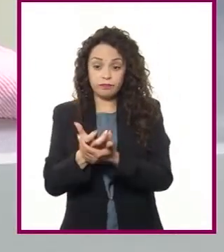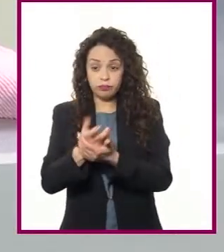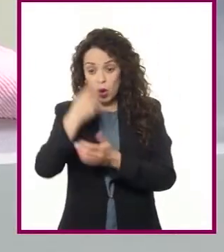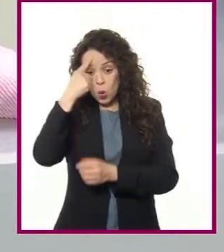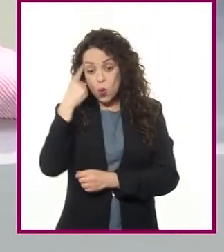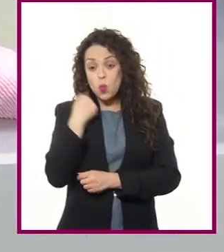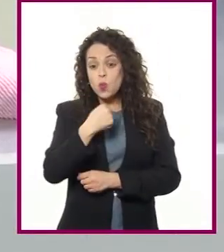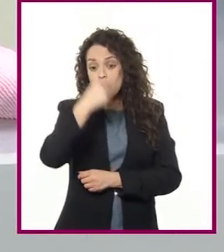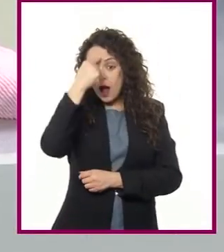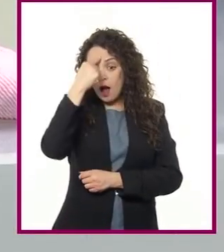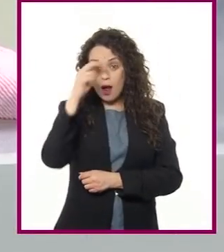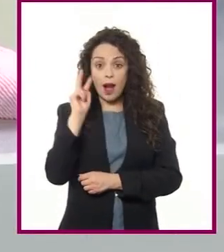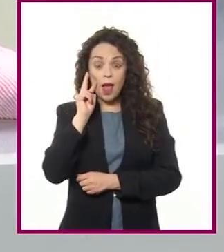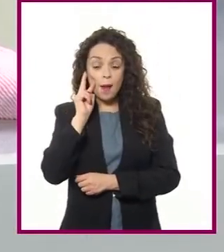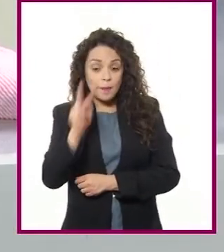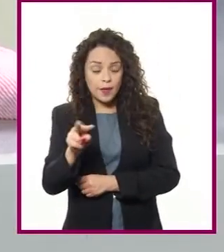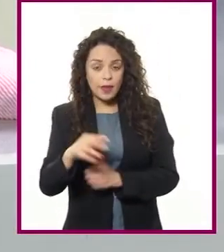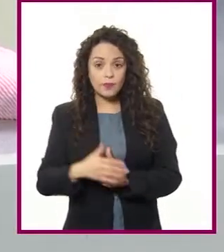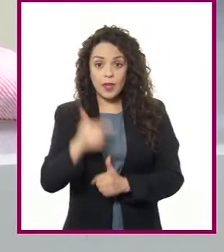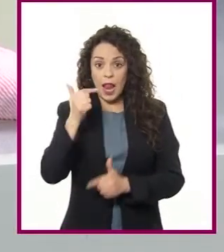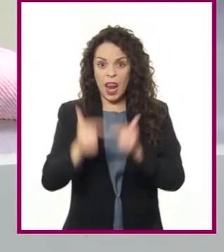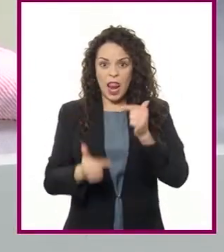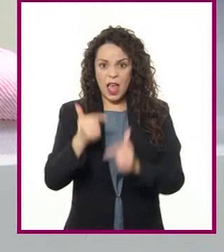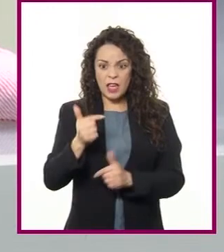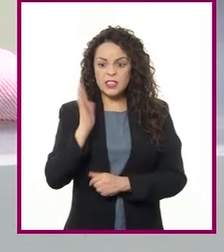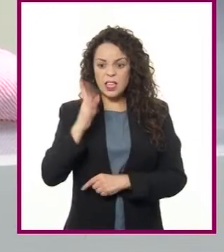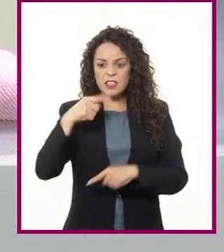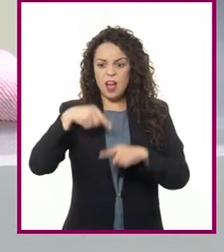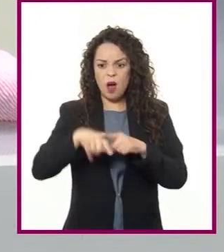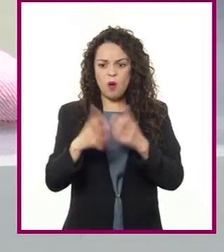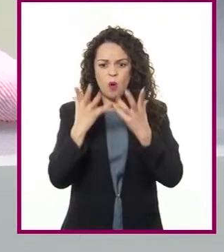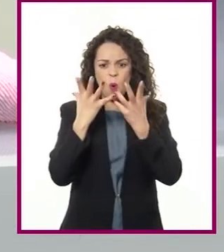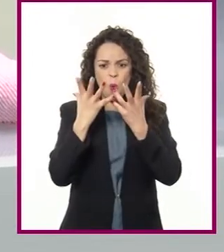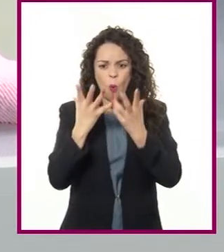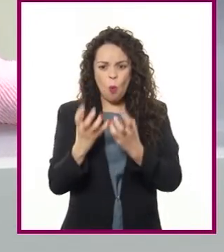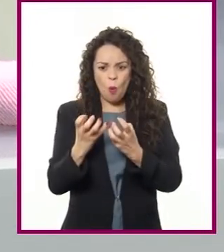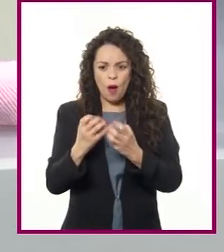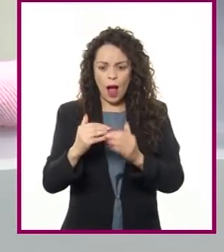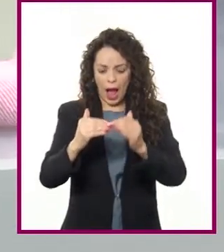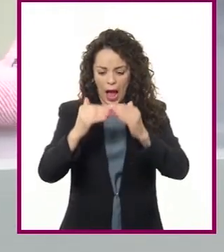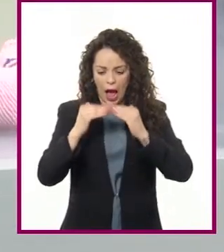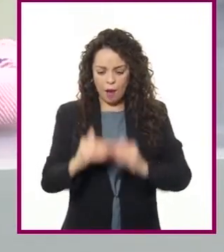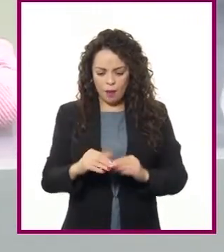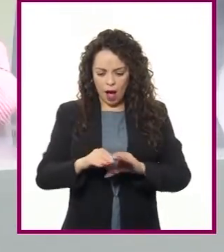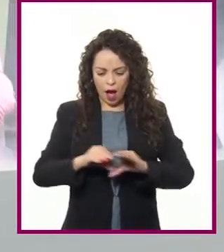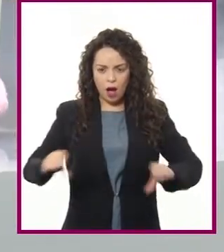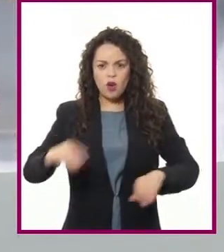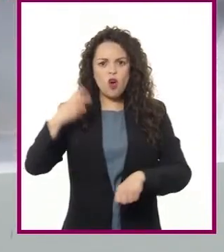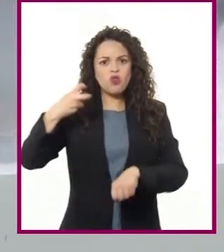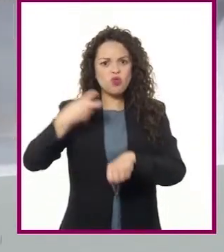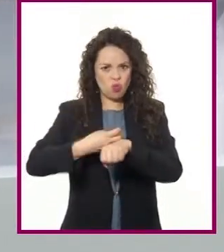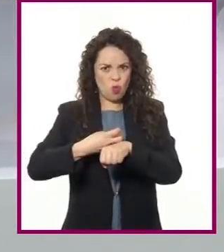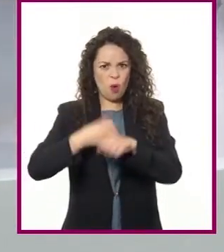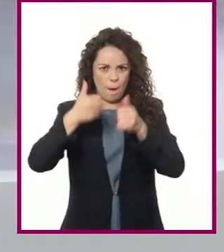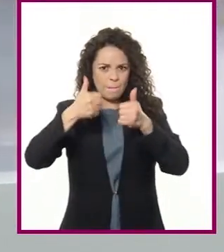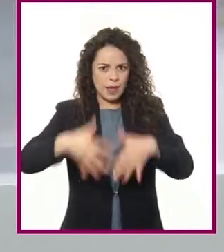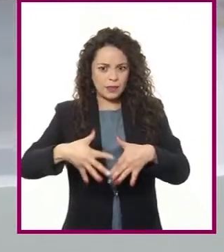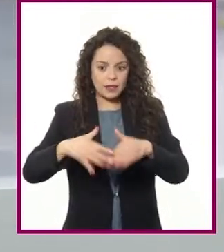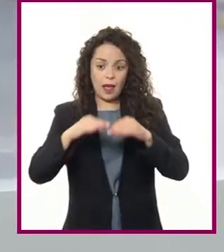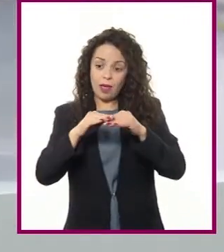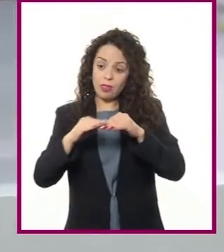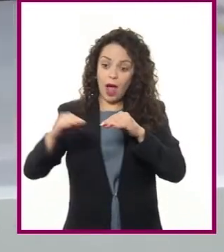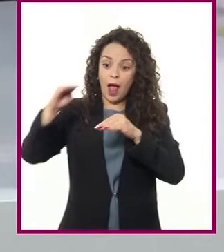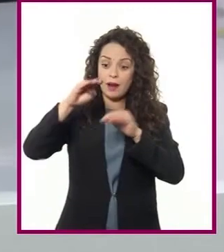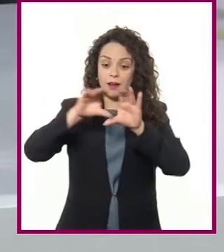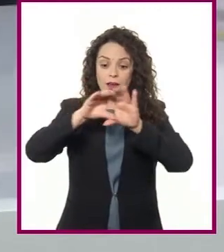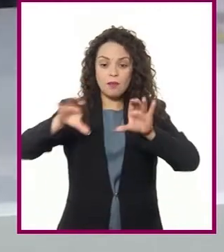hora. Observen que la leche está cuajando. Se forma una parte sólida en la parte superior y se separa del suero.